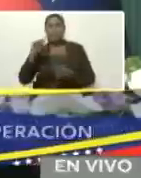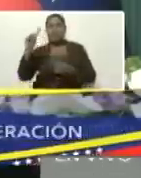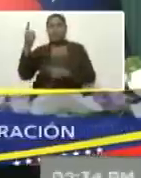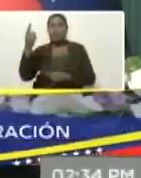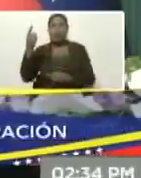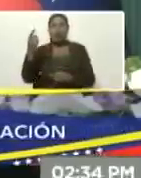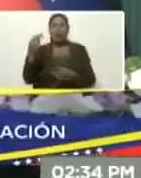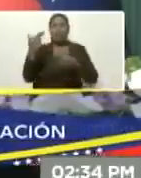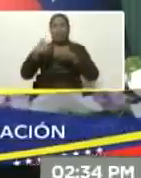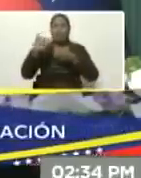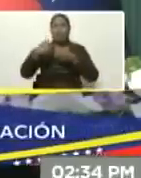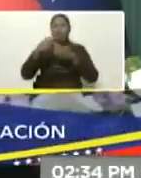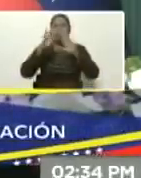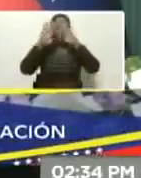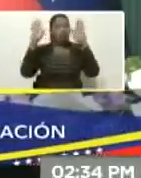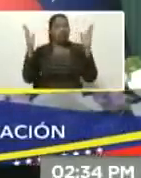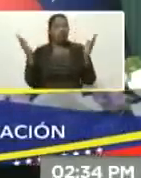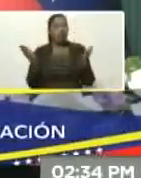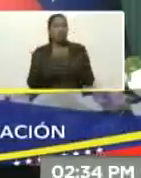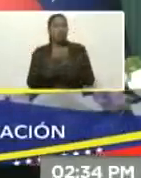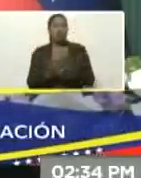reserva petrolera del mundo.